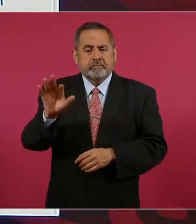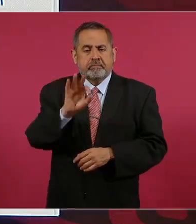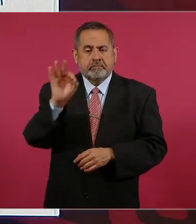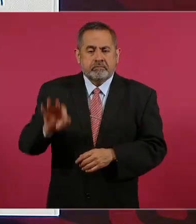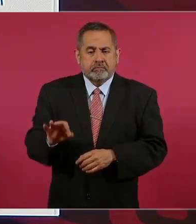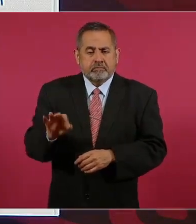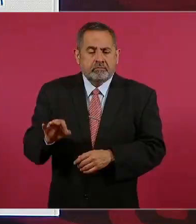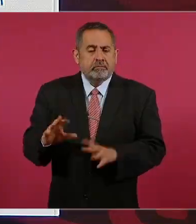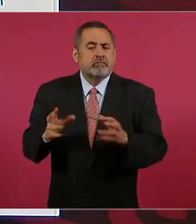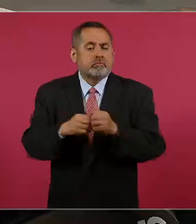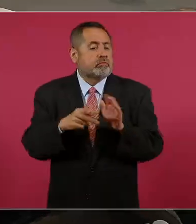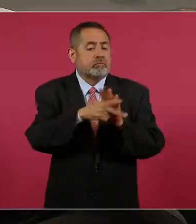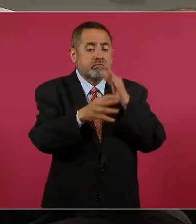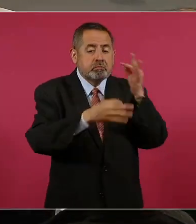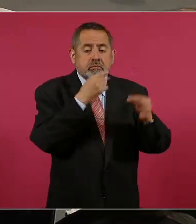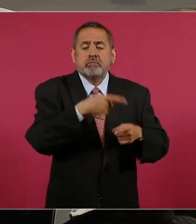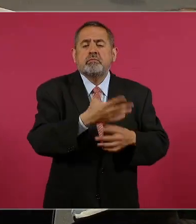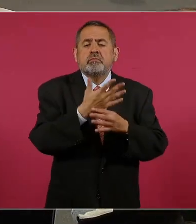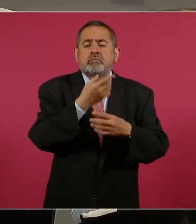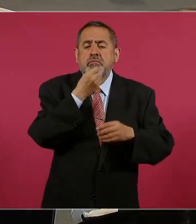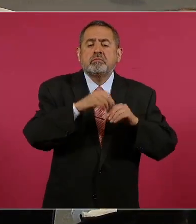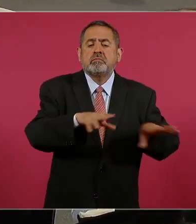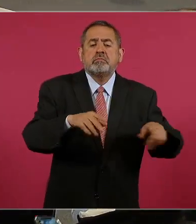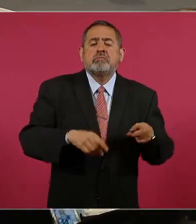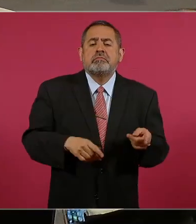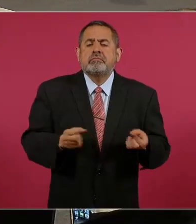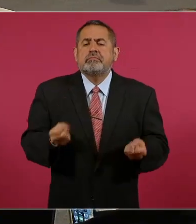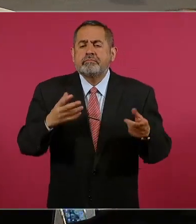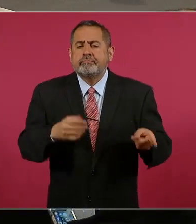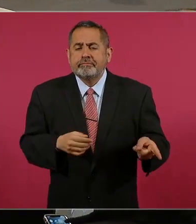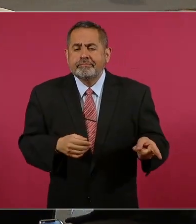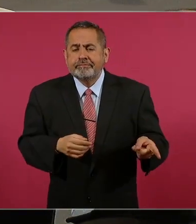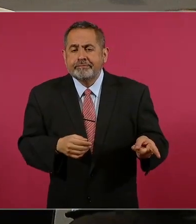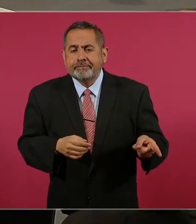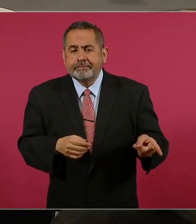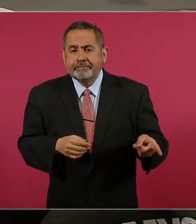37%. ¿Cuánto dice el Reforma? 70%.